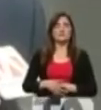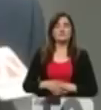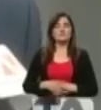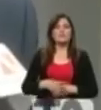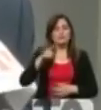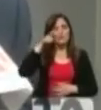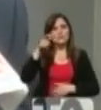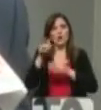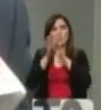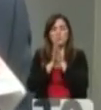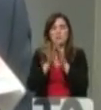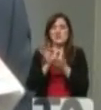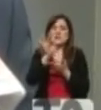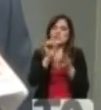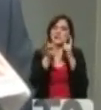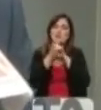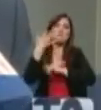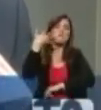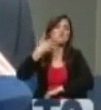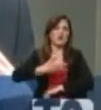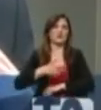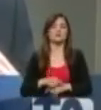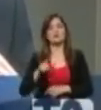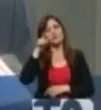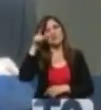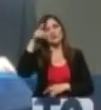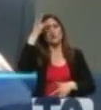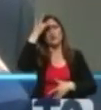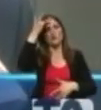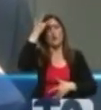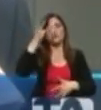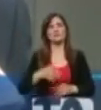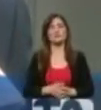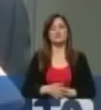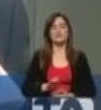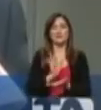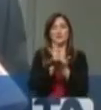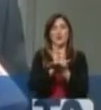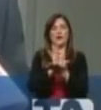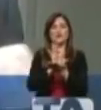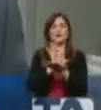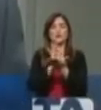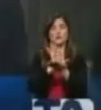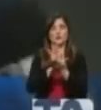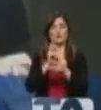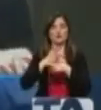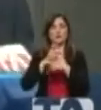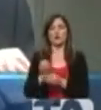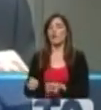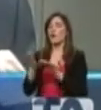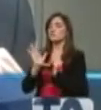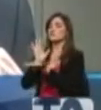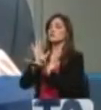Fiscalía solicitó un diferimiento por una emergencia médica del fiscal. El testimonio anticipado de los testigos protegidos. ¿Cuántos testigos